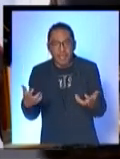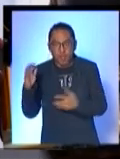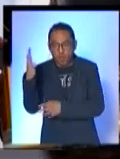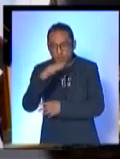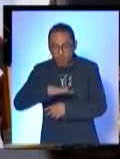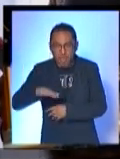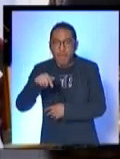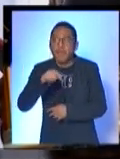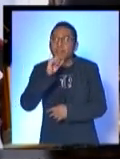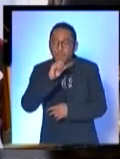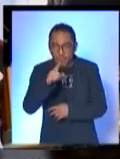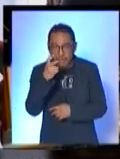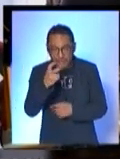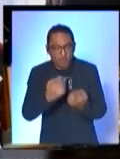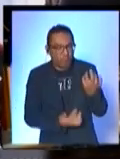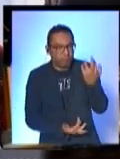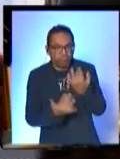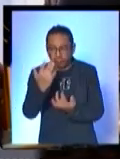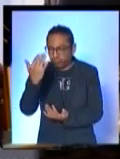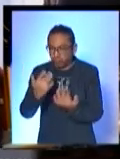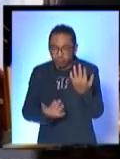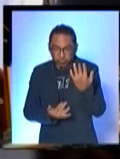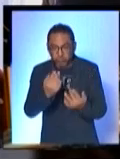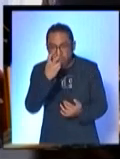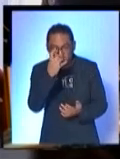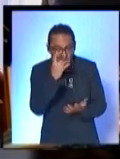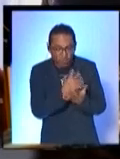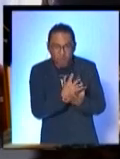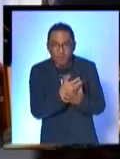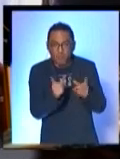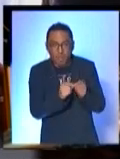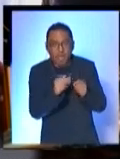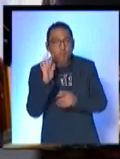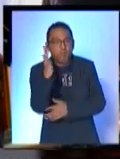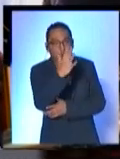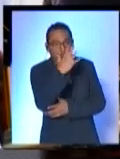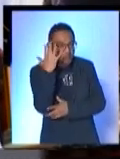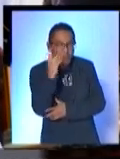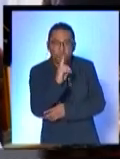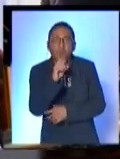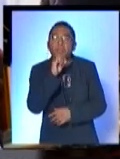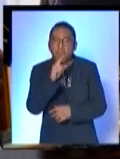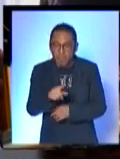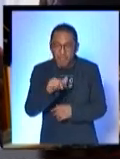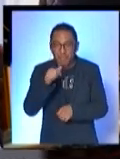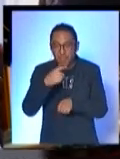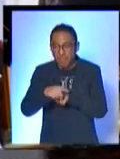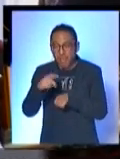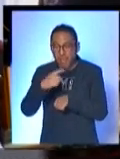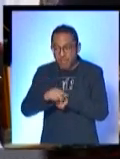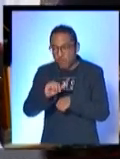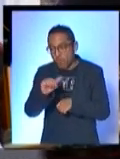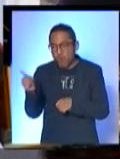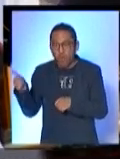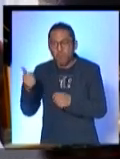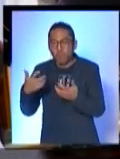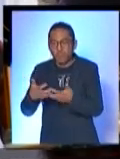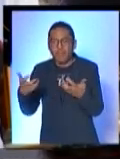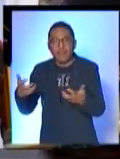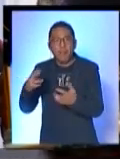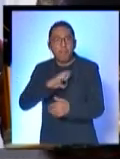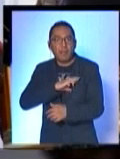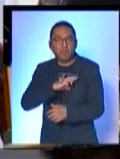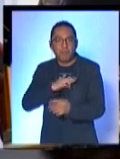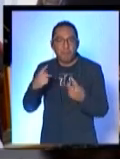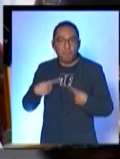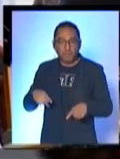fue la característica de este incendio, que no solamente fue el tema de bosque lo que se dañó, sino que también hubo una afectación a predios particulares.